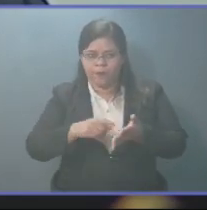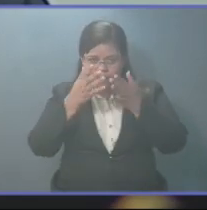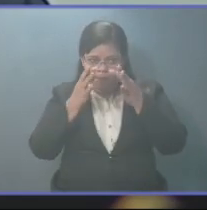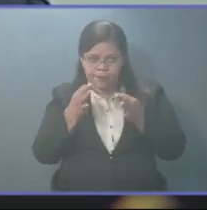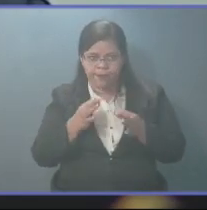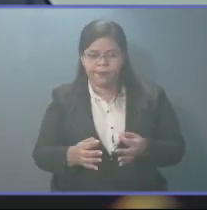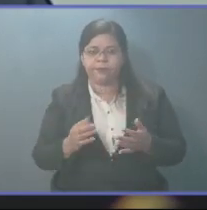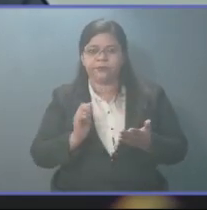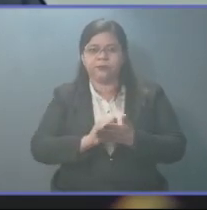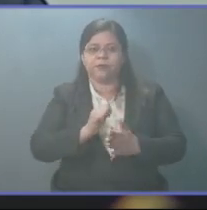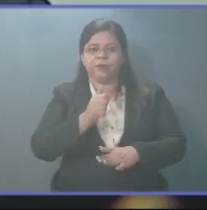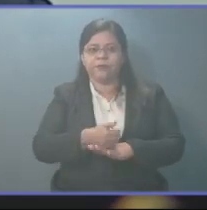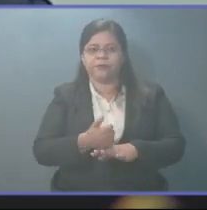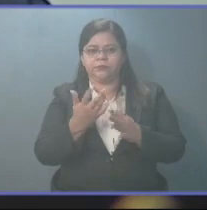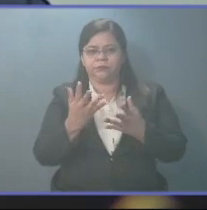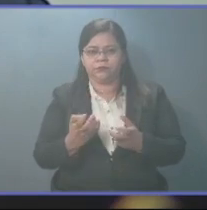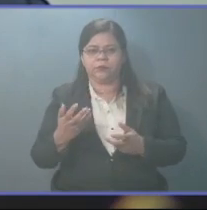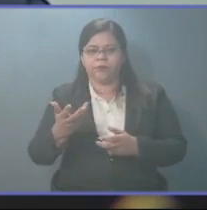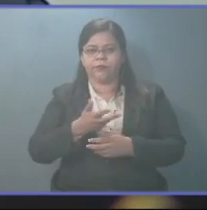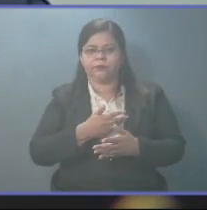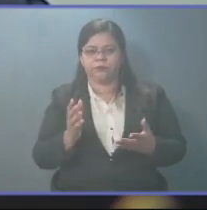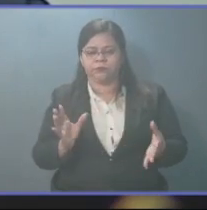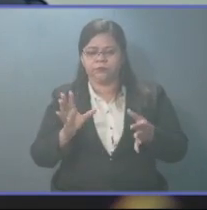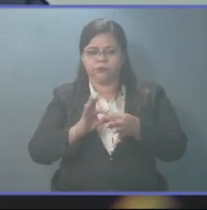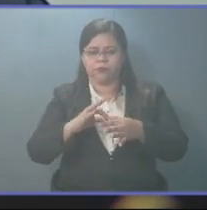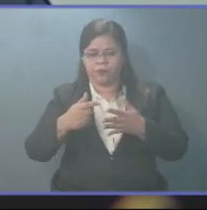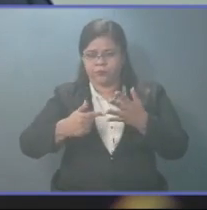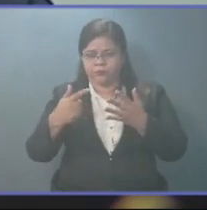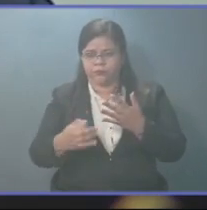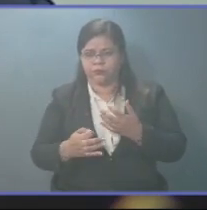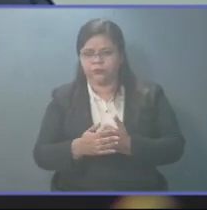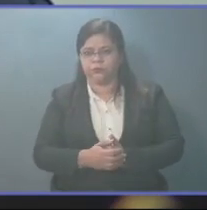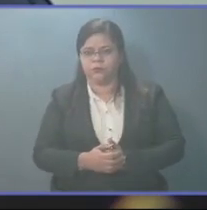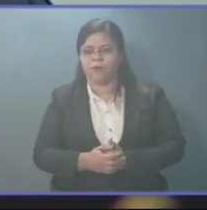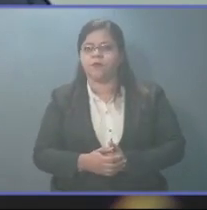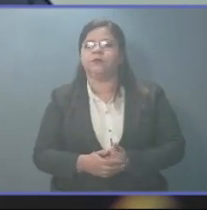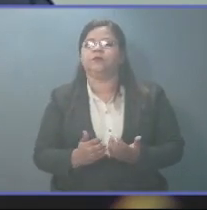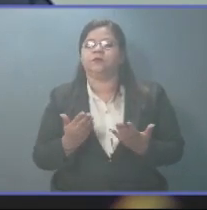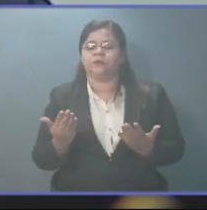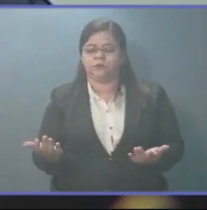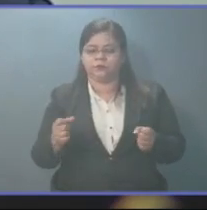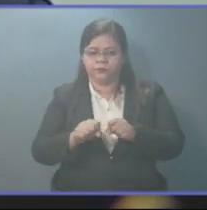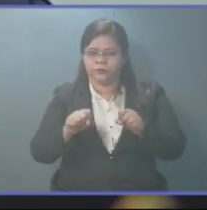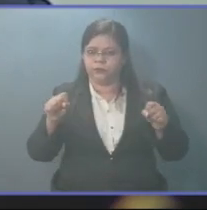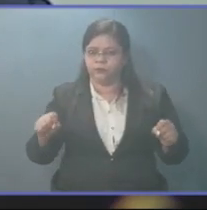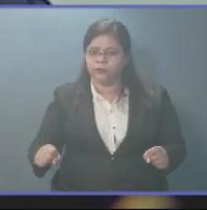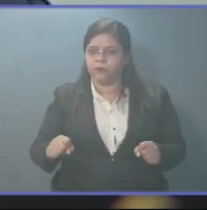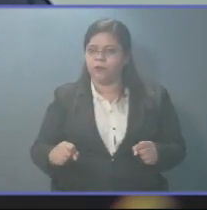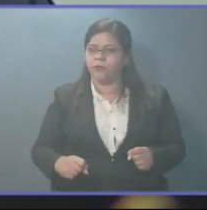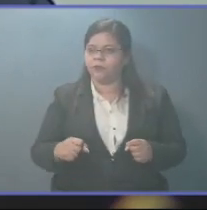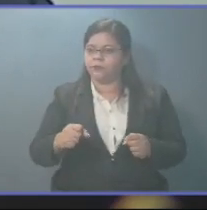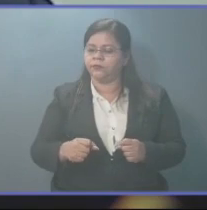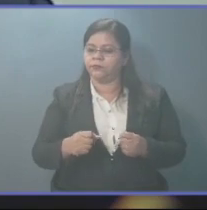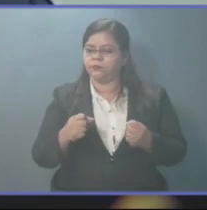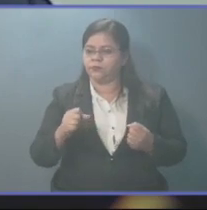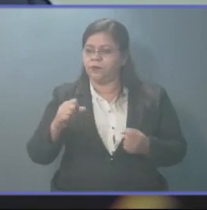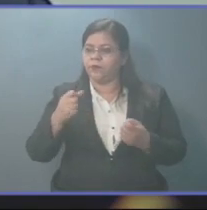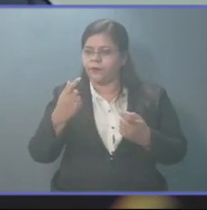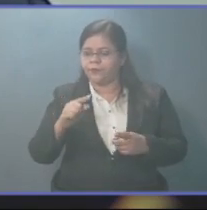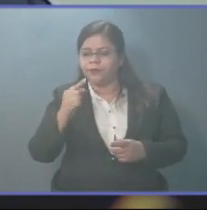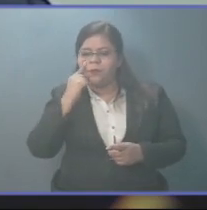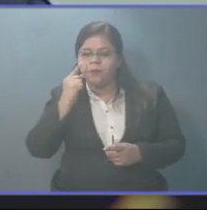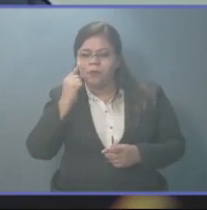están orientadas a armonizar la legislación vigente con la evolución del sistema previsional, velando por